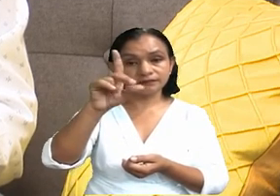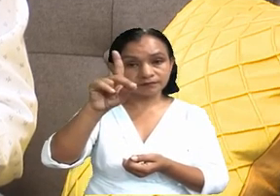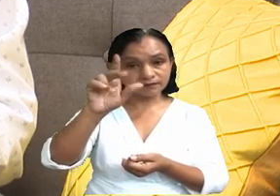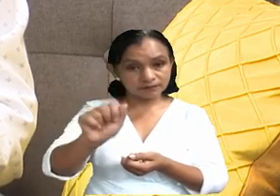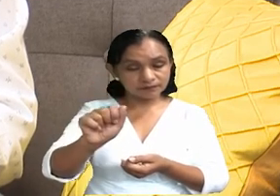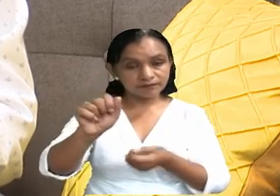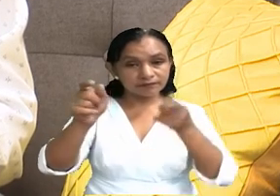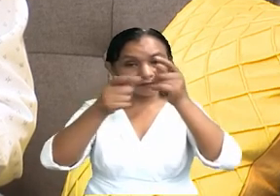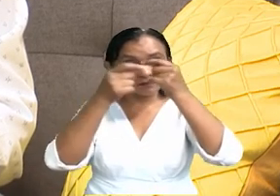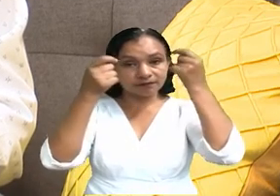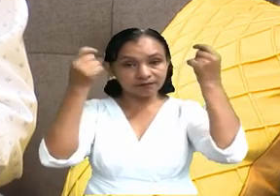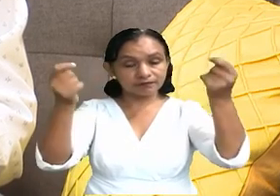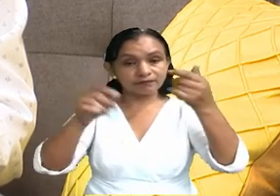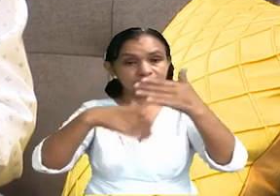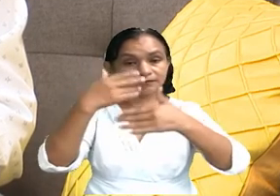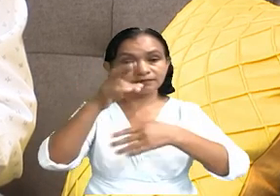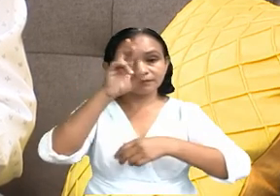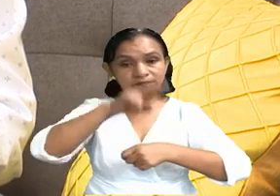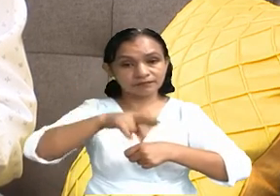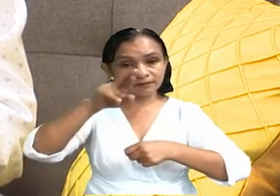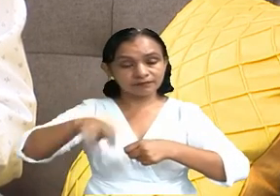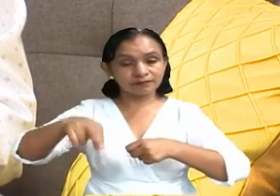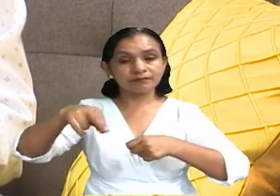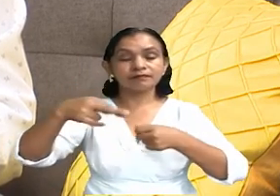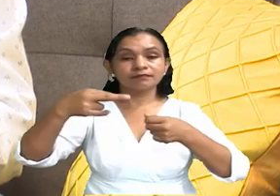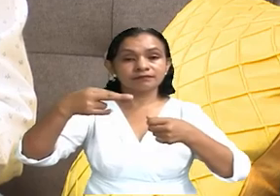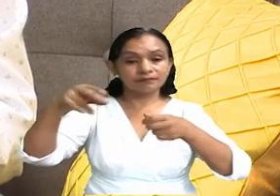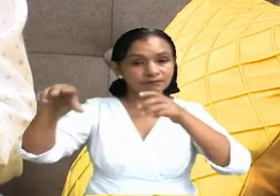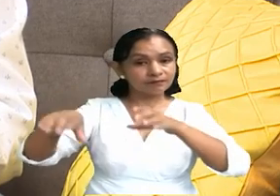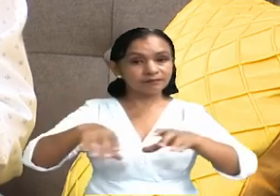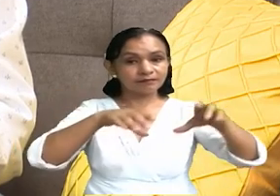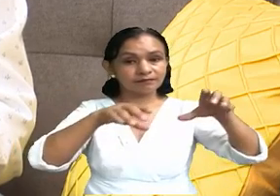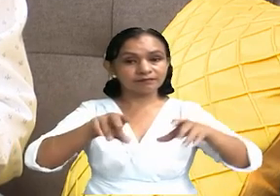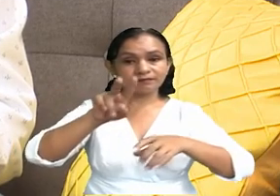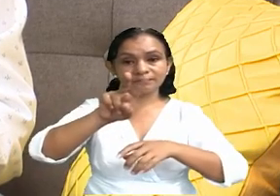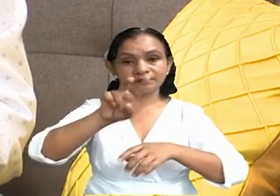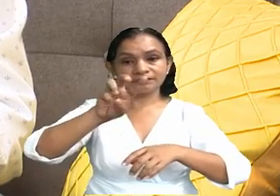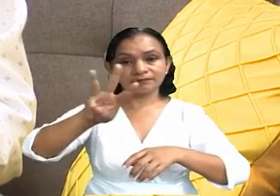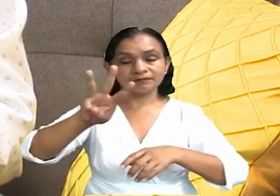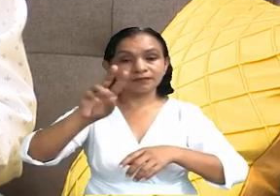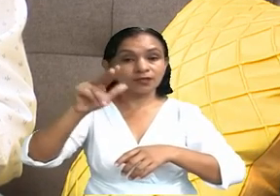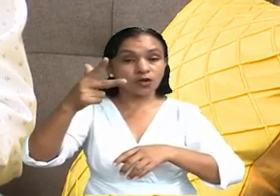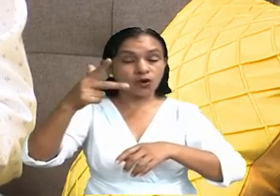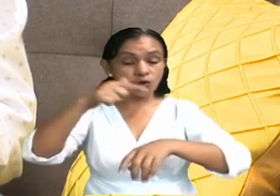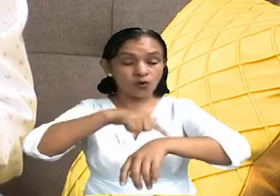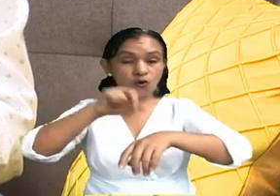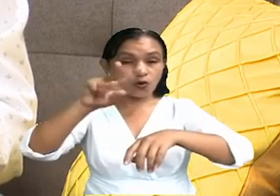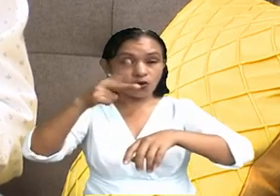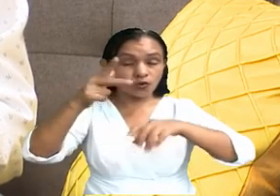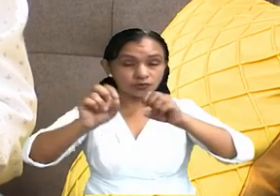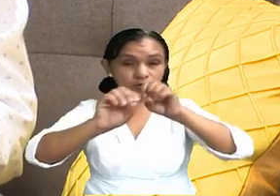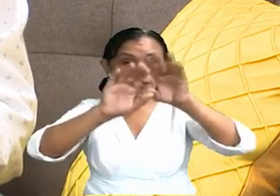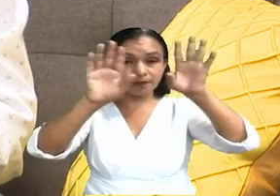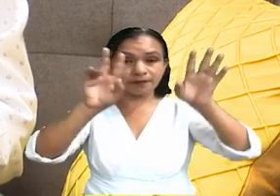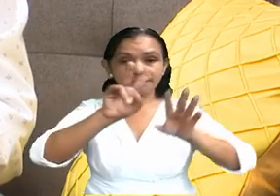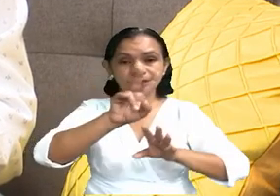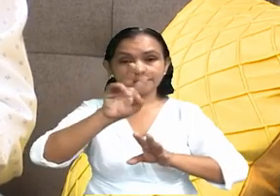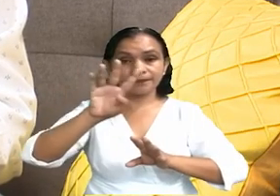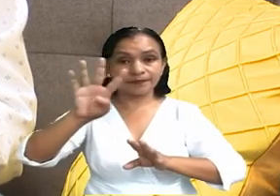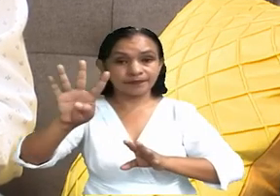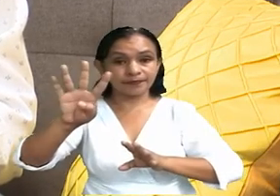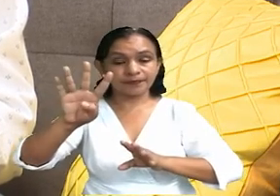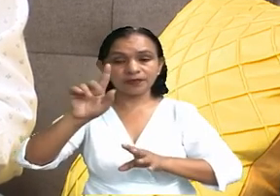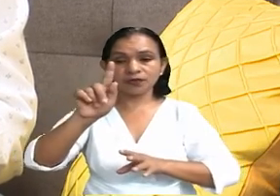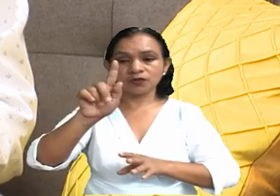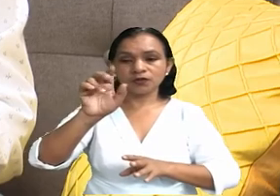su celebración. Después Rivas, municipio de Rivas, ¿verdad? Sí. 23 de agosto a las 8 de la mañana. 24 de agosto,